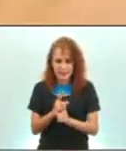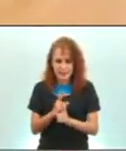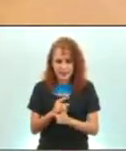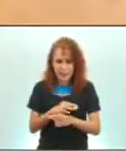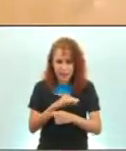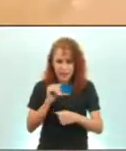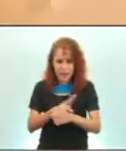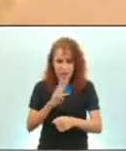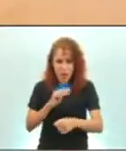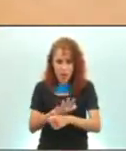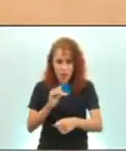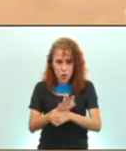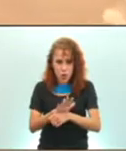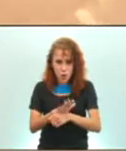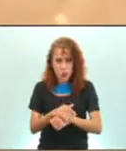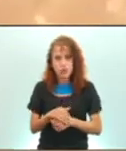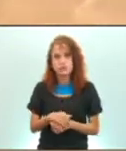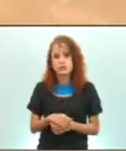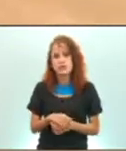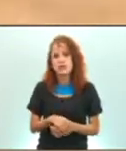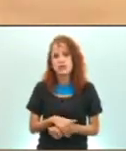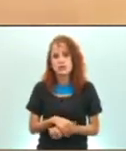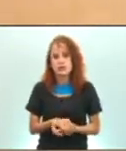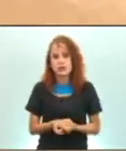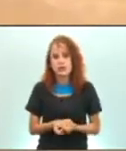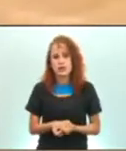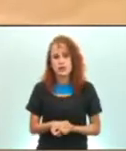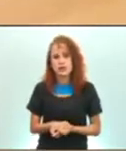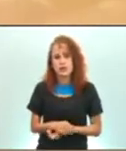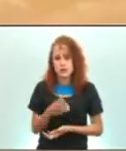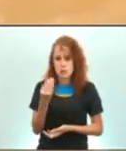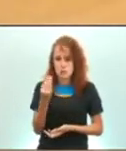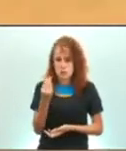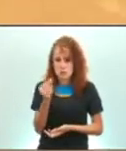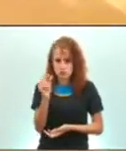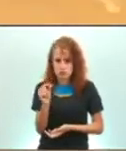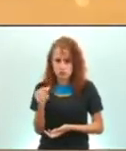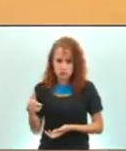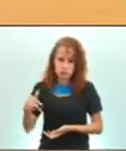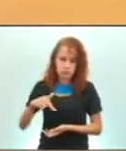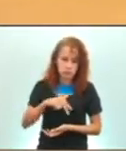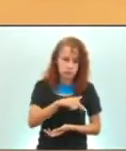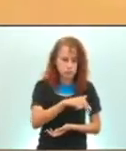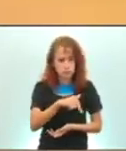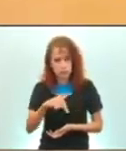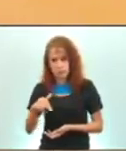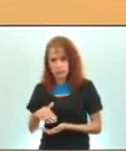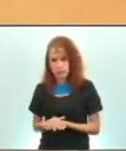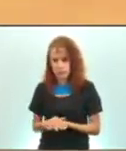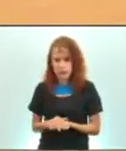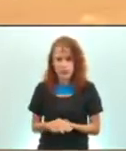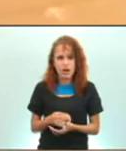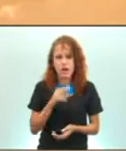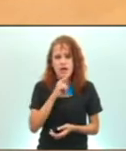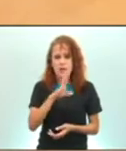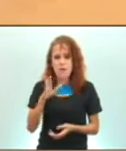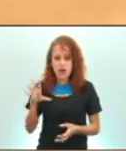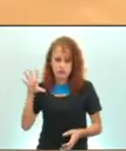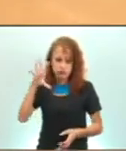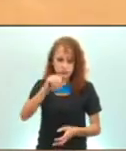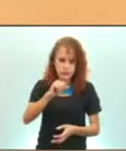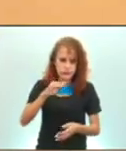entre Playa Mayabeque y Surgidero de Batabanó, y que tanto transité con mis padres, el mar se lo ha